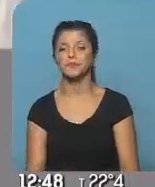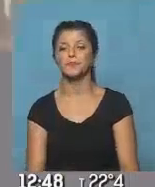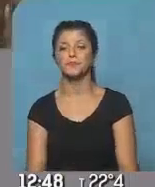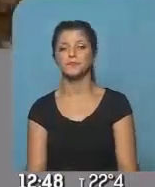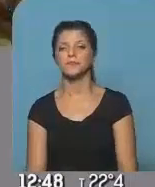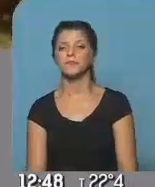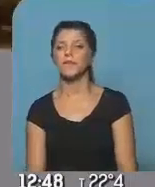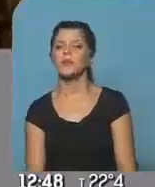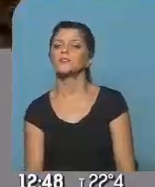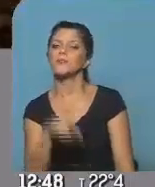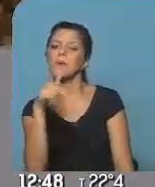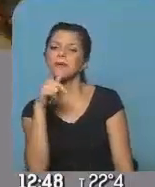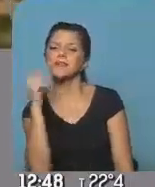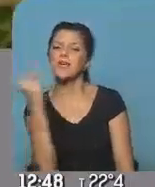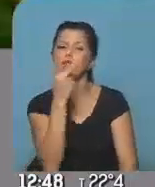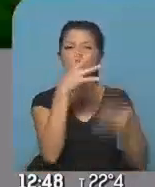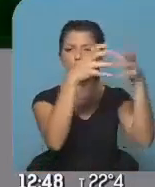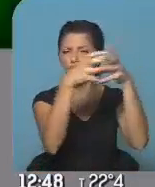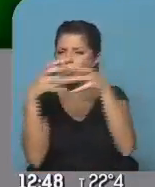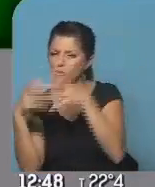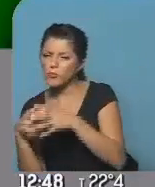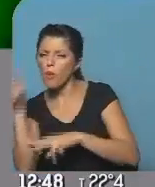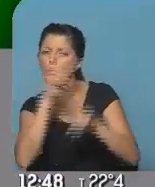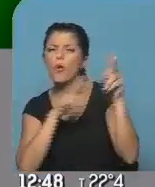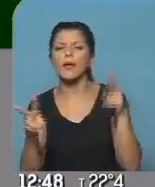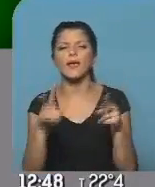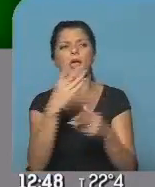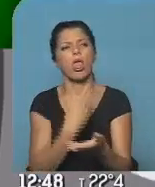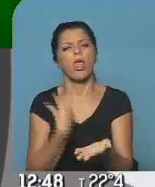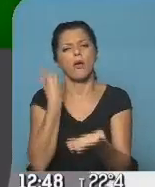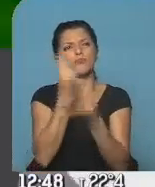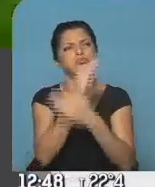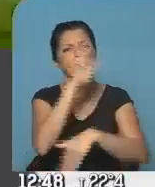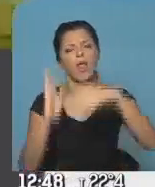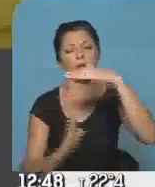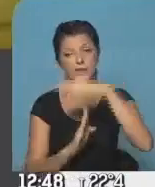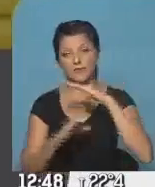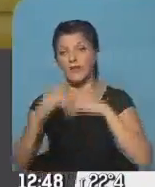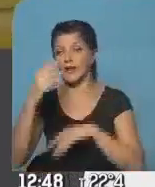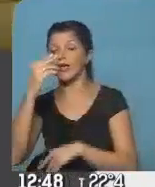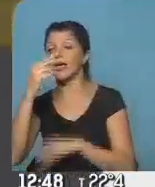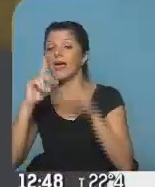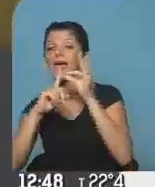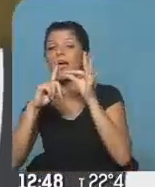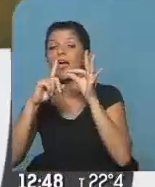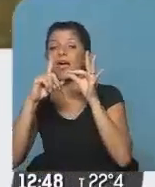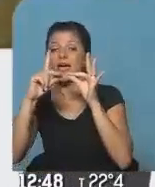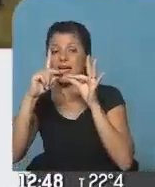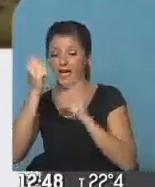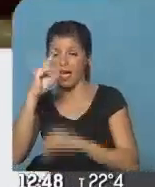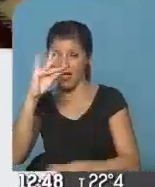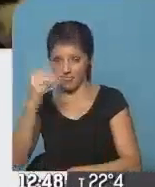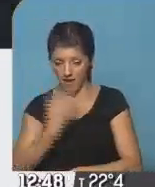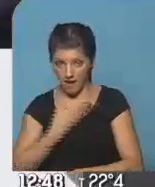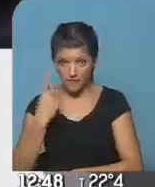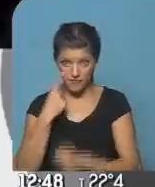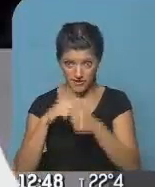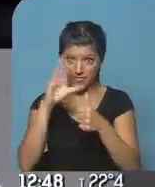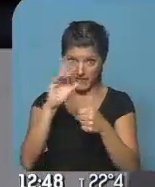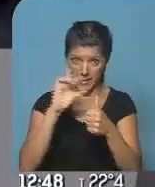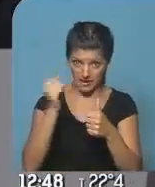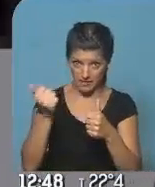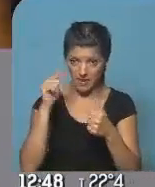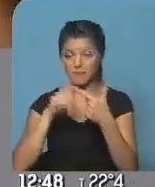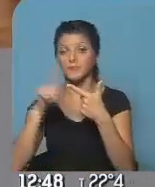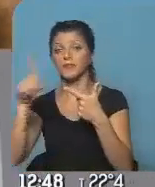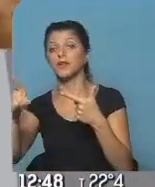desplazamiento de líderes o dictadores que se produjeron en Medio Oriente, que son Gaddafi en Libia y Hussein en Irak, que produjeron el colapso